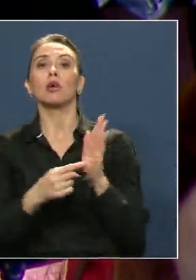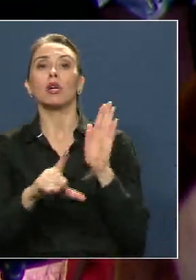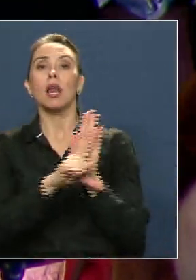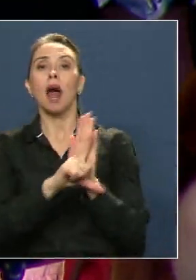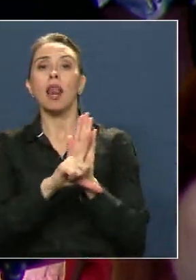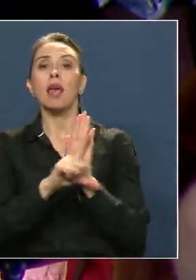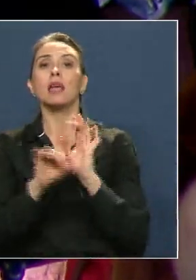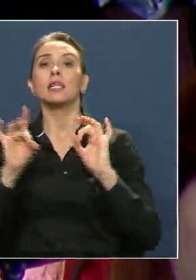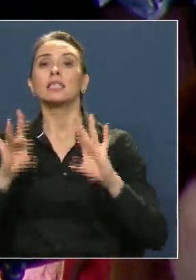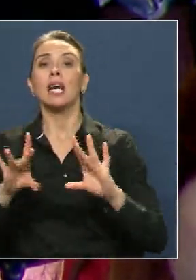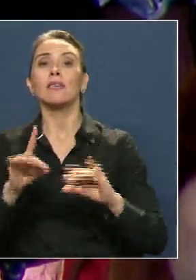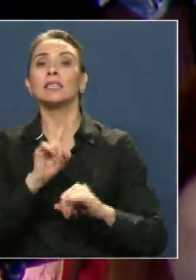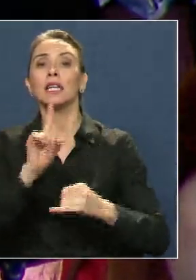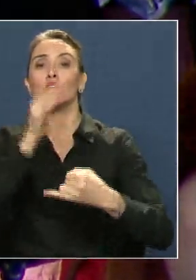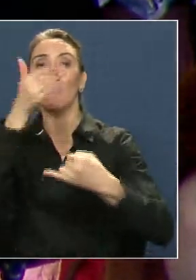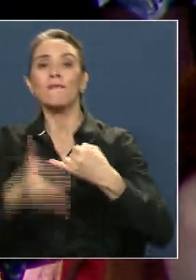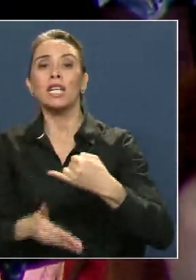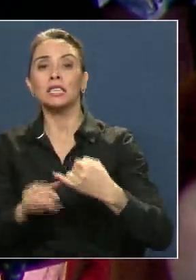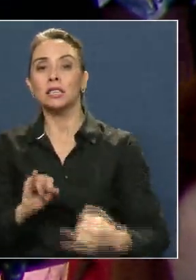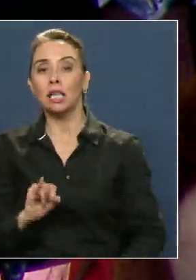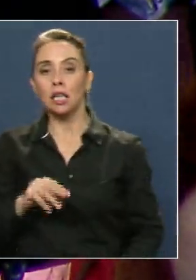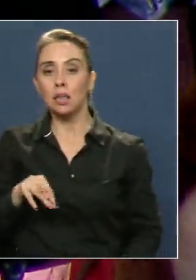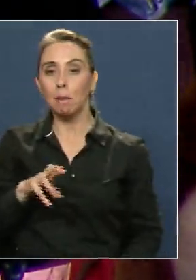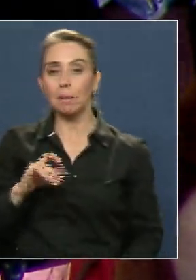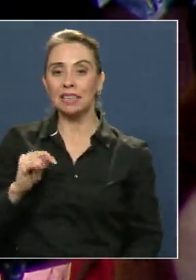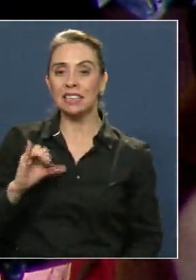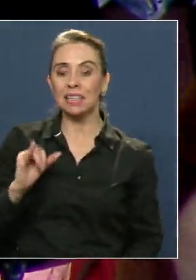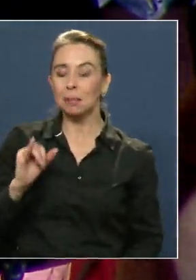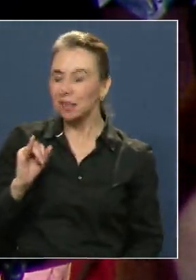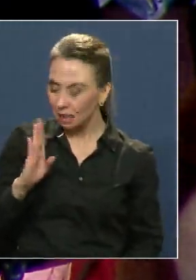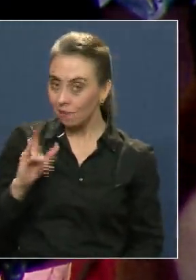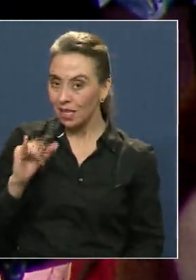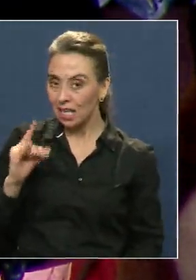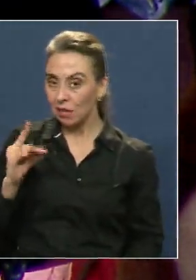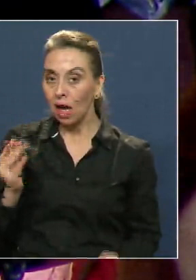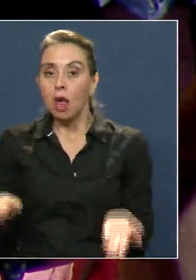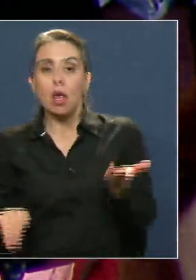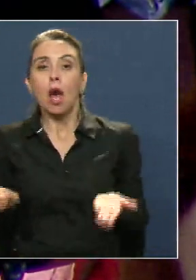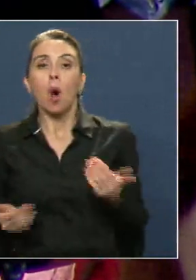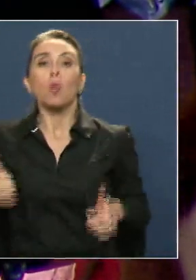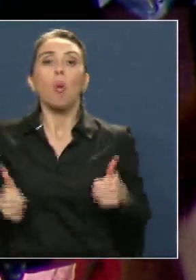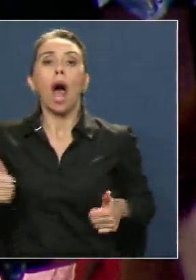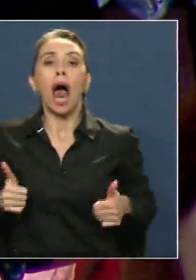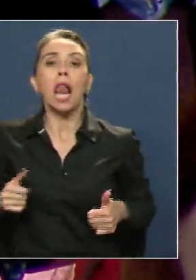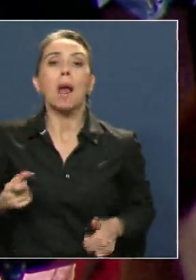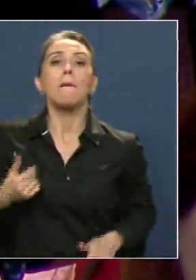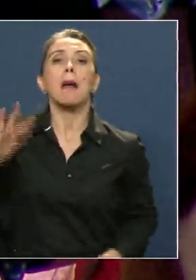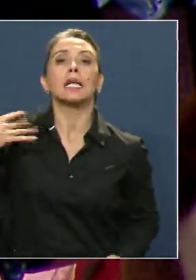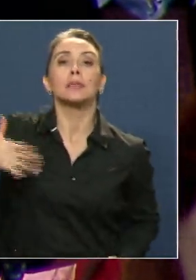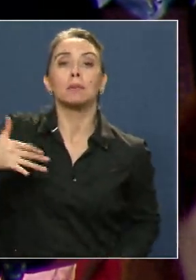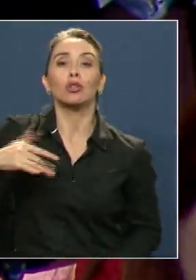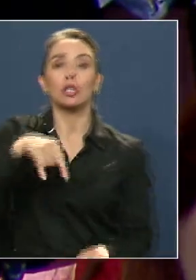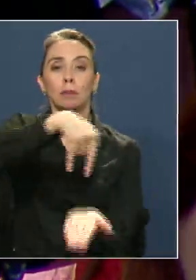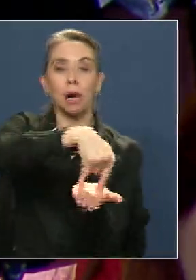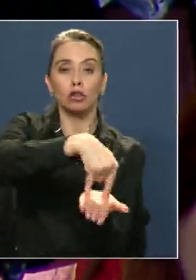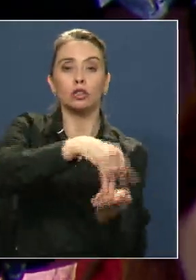imprescriptibilidad. Y yo creo que ahí lo que hay que sopesar es qué vale más para este Congreso, qué vale más para los distintos órganos del